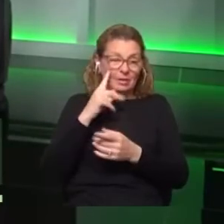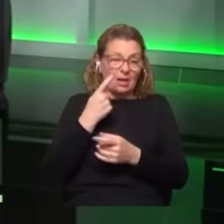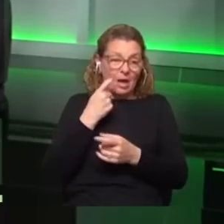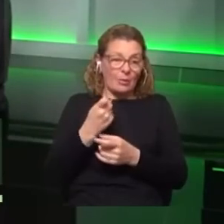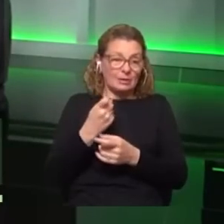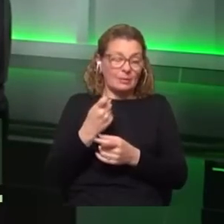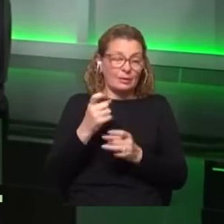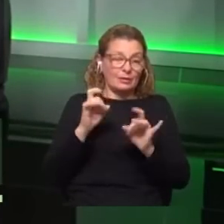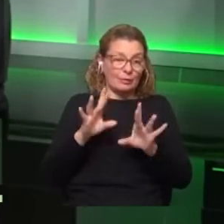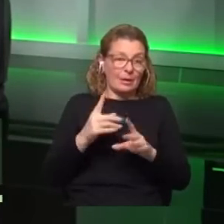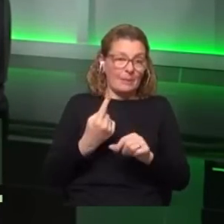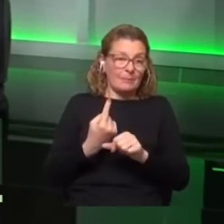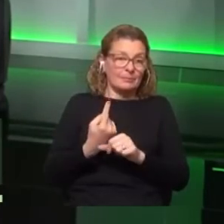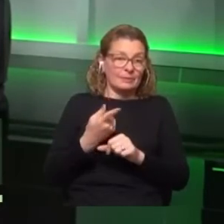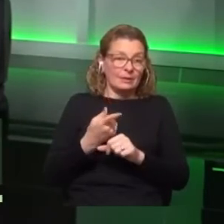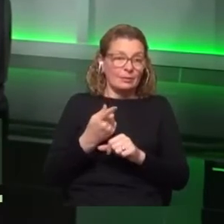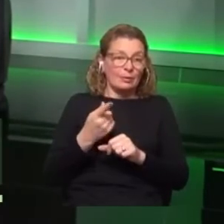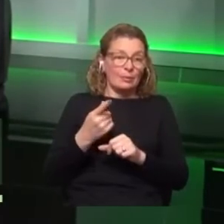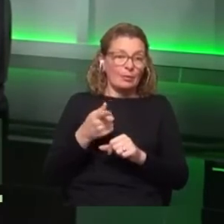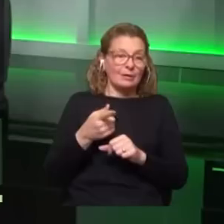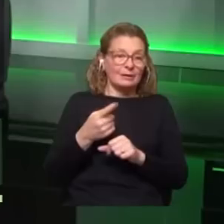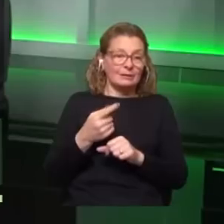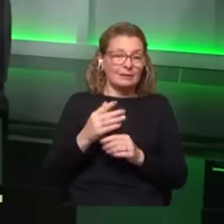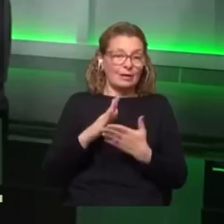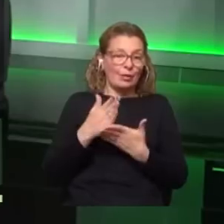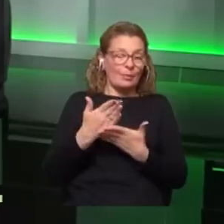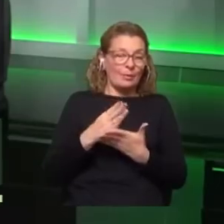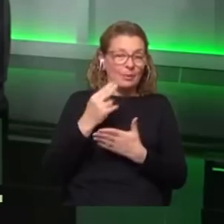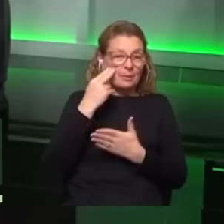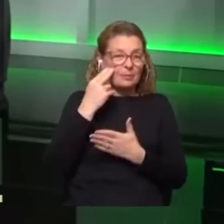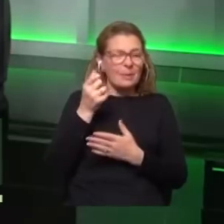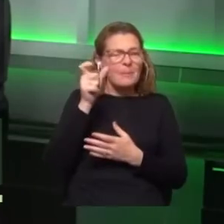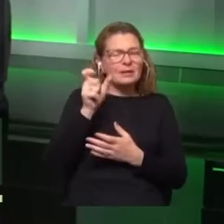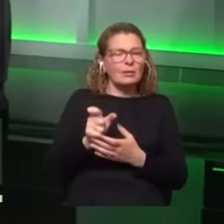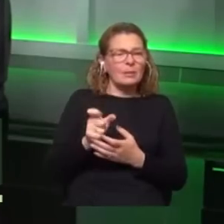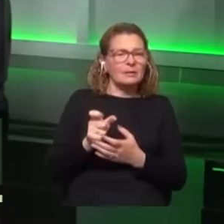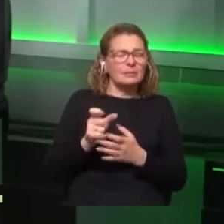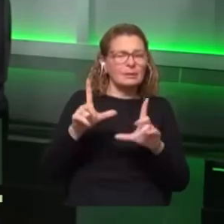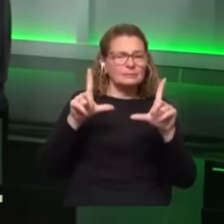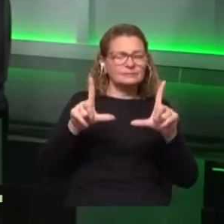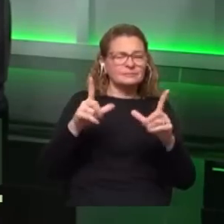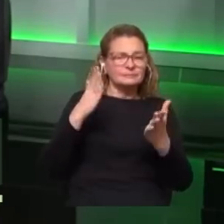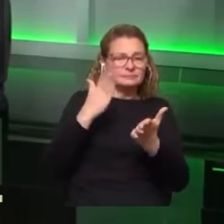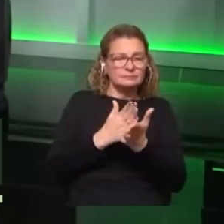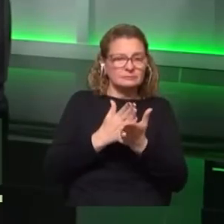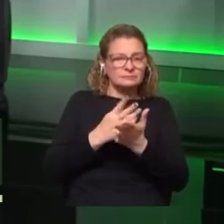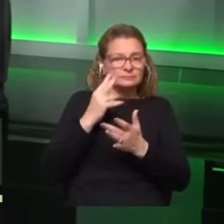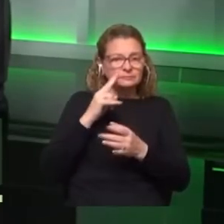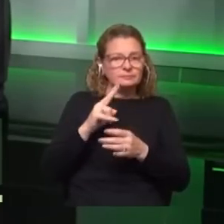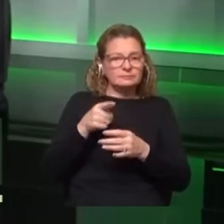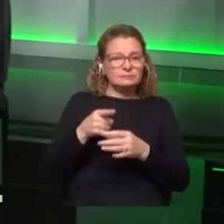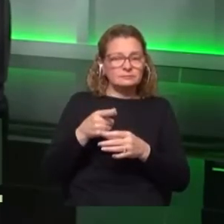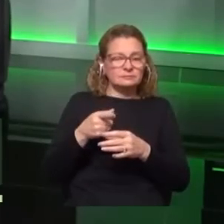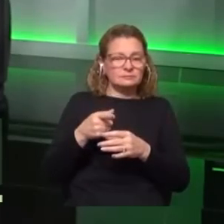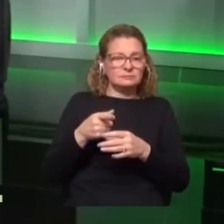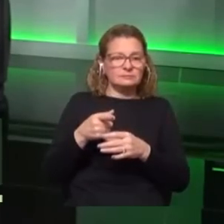el territorio pero naturalmente el primero en acusar justamente El golpe es el litoral qué pasa con el personal y ahora vamos a la última plaga que tenemos y acá lo que